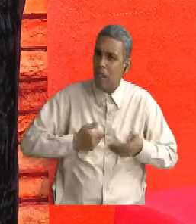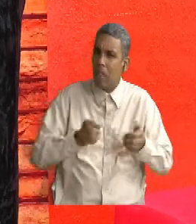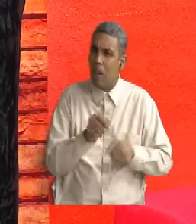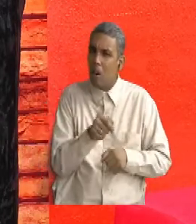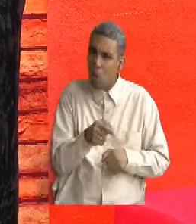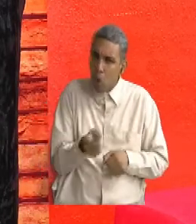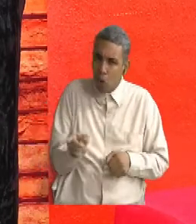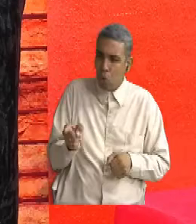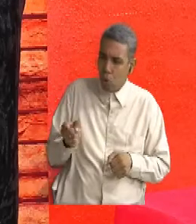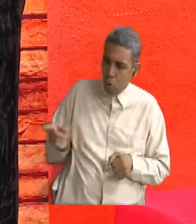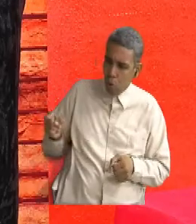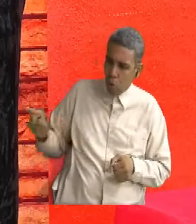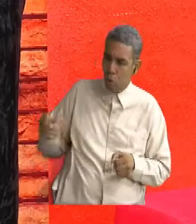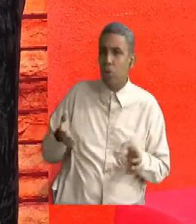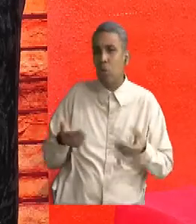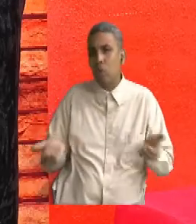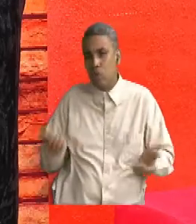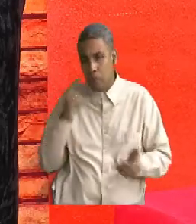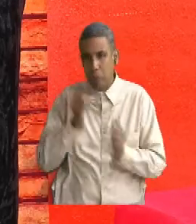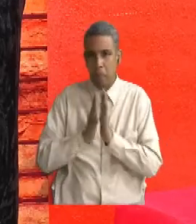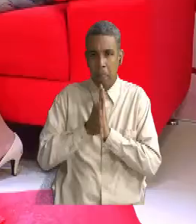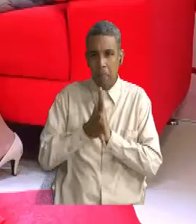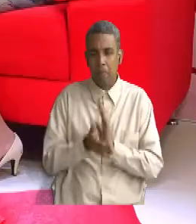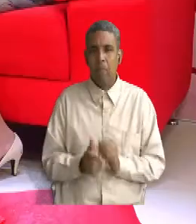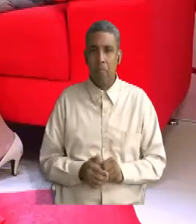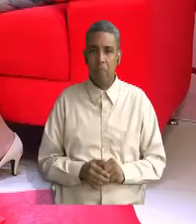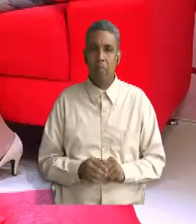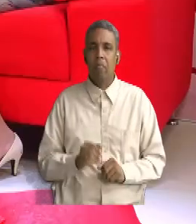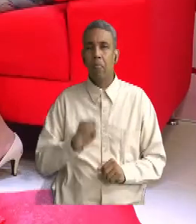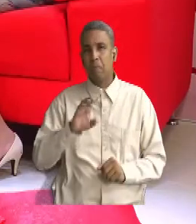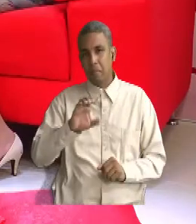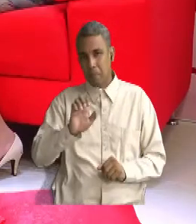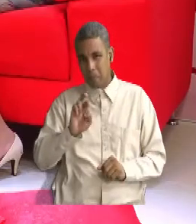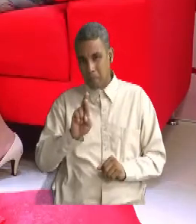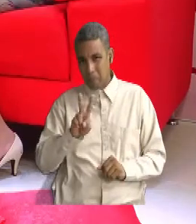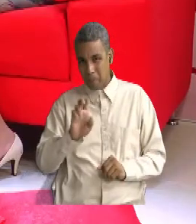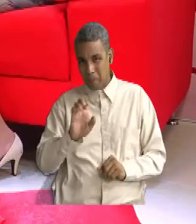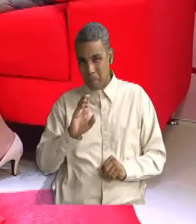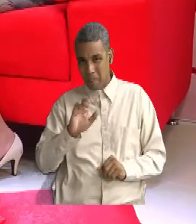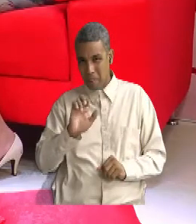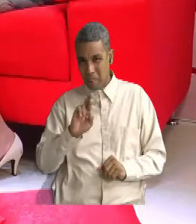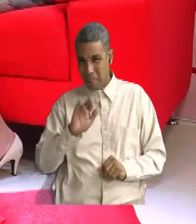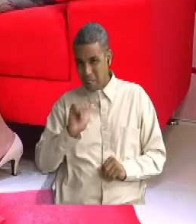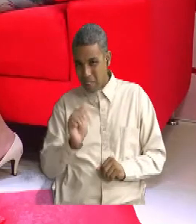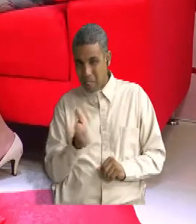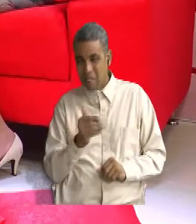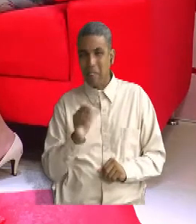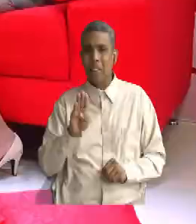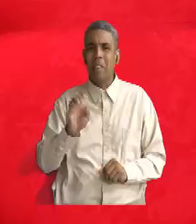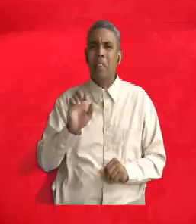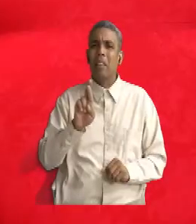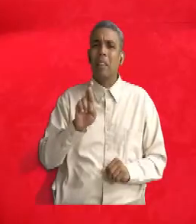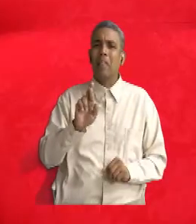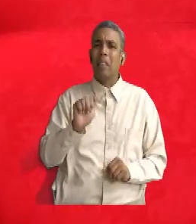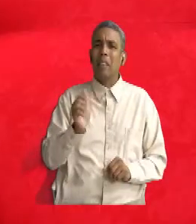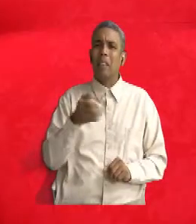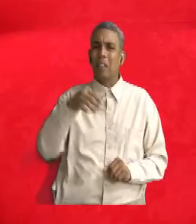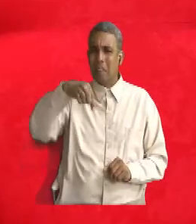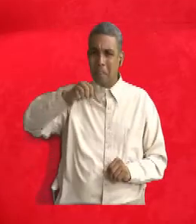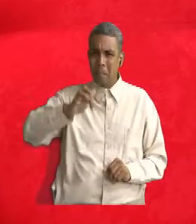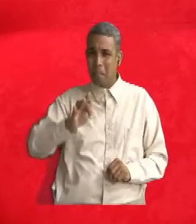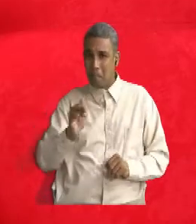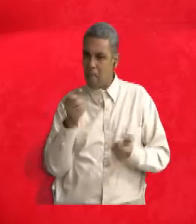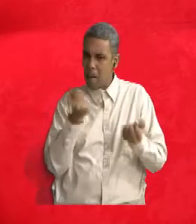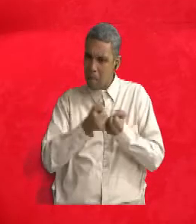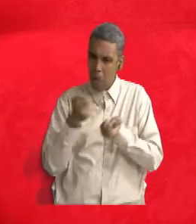en este festival? Bueno, en el festival va a estar la cervecería, va a estar la Barra Pub patrocinando. También